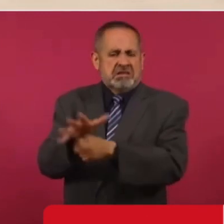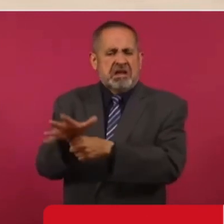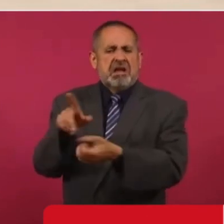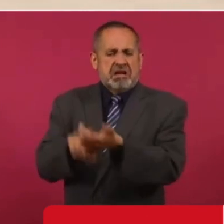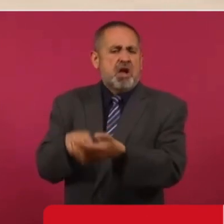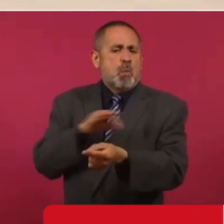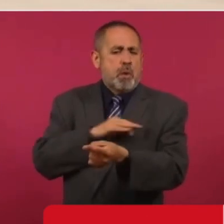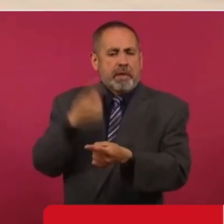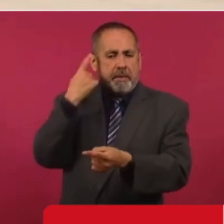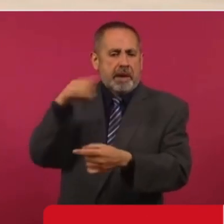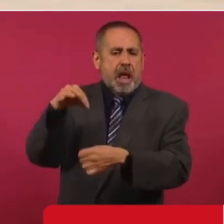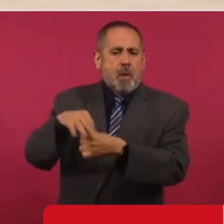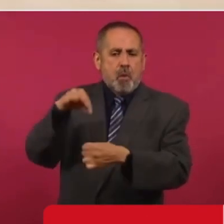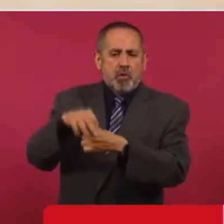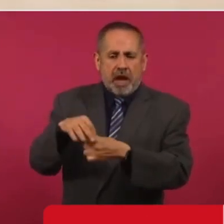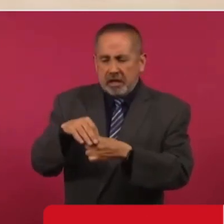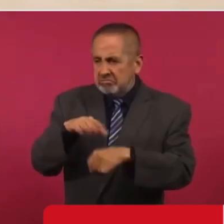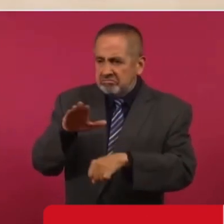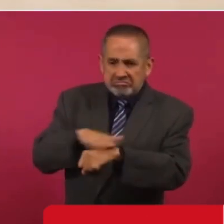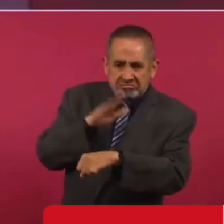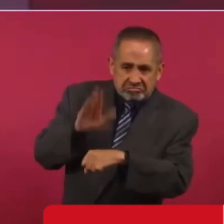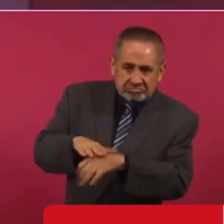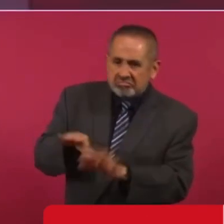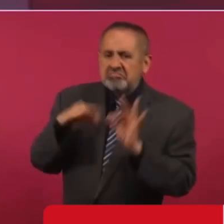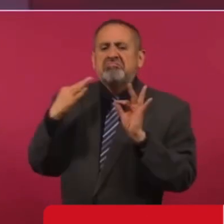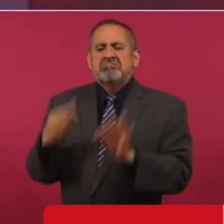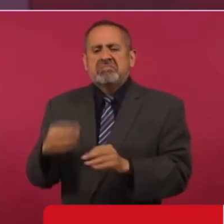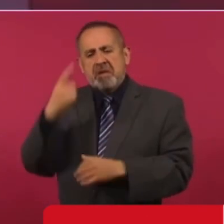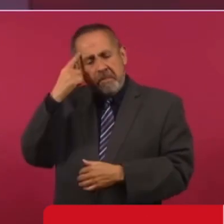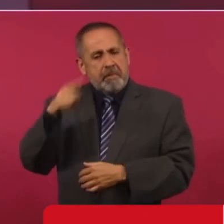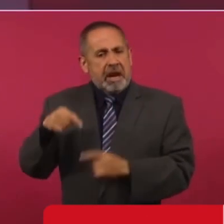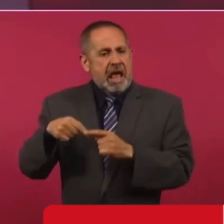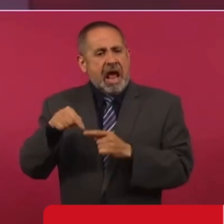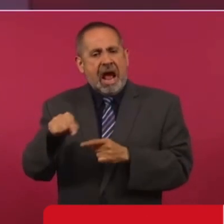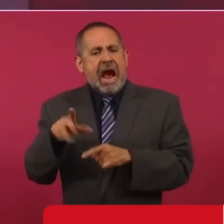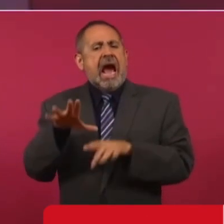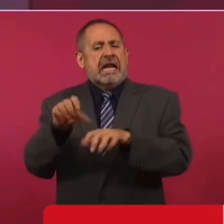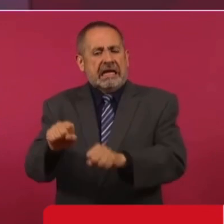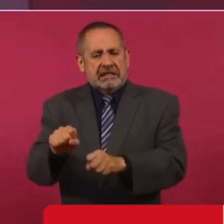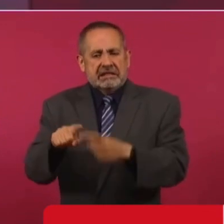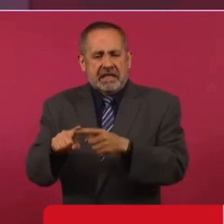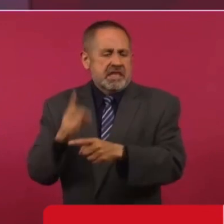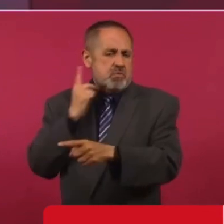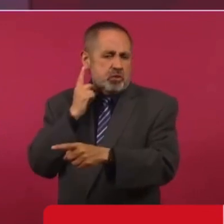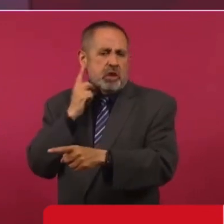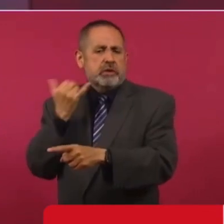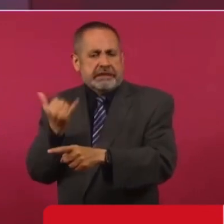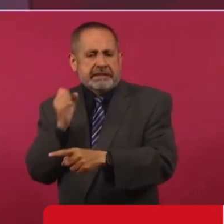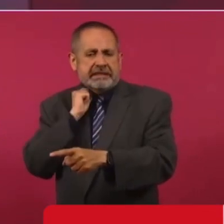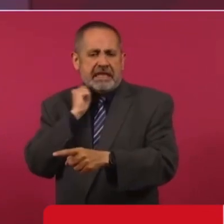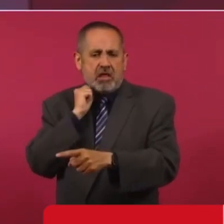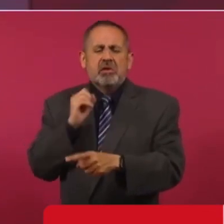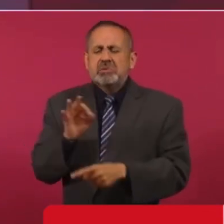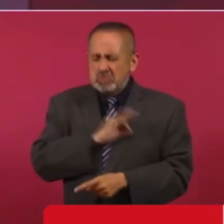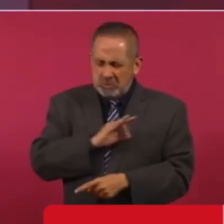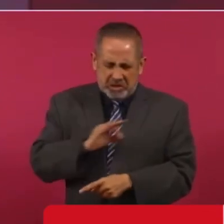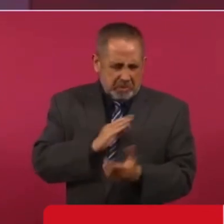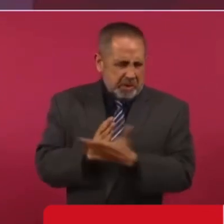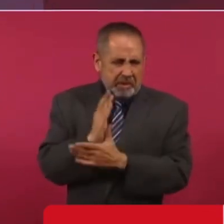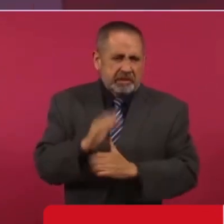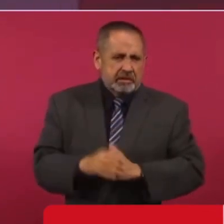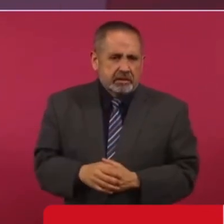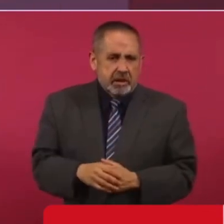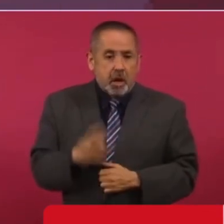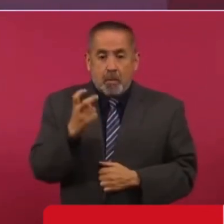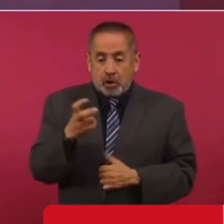suficiente, calificada en la Cámara de Diputados y en la Cámara de Senadores. Por eso va a